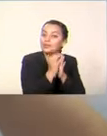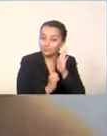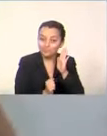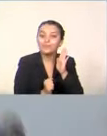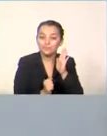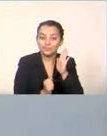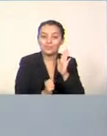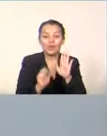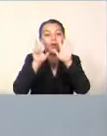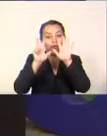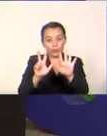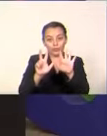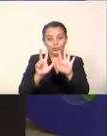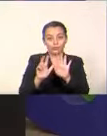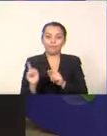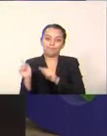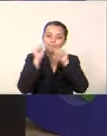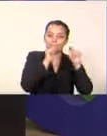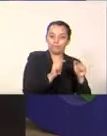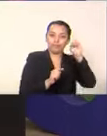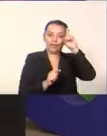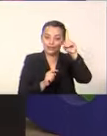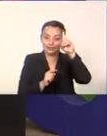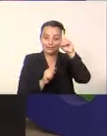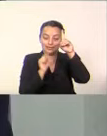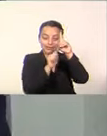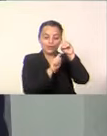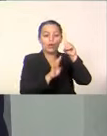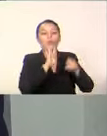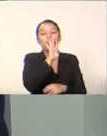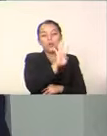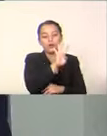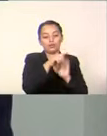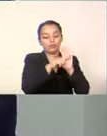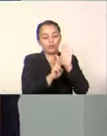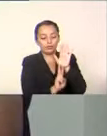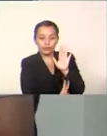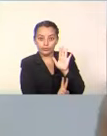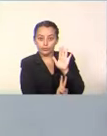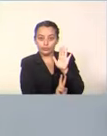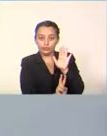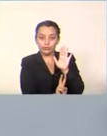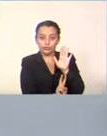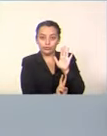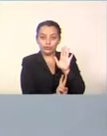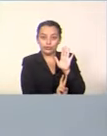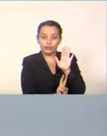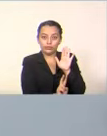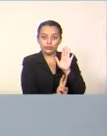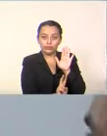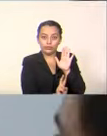4 menos 2, Alejandra. 2. 2. Y por último, ¿cuánto es 2 menos 1?